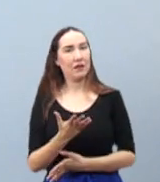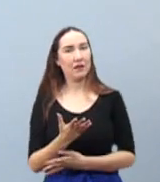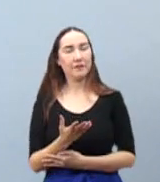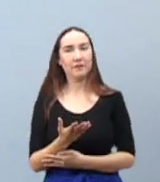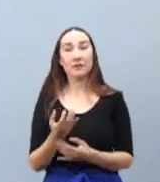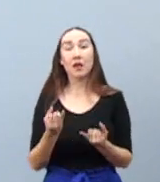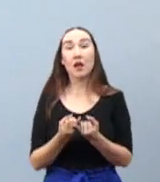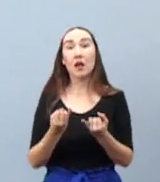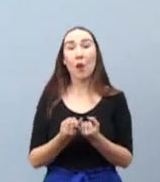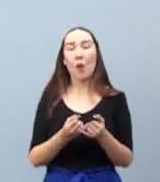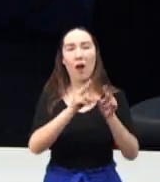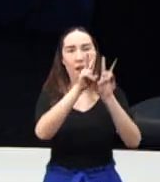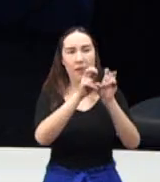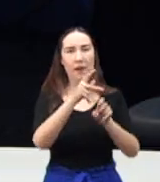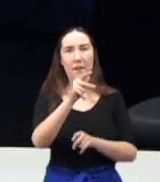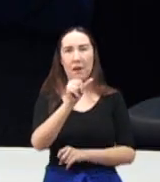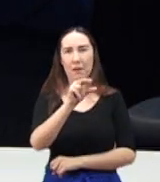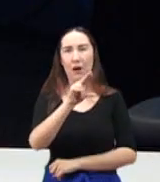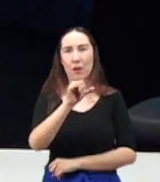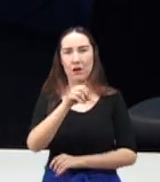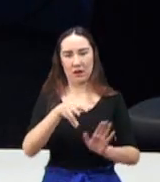también comenta Paulina en cuanto